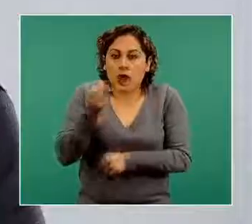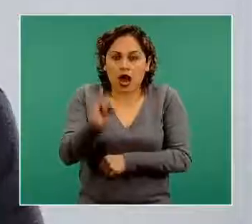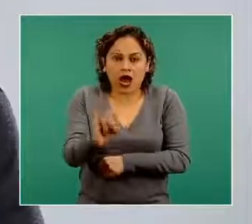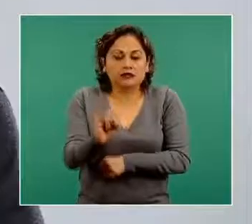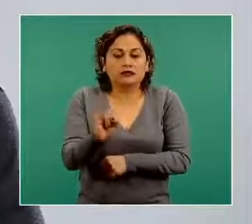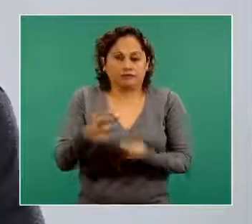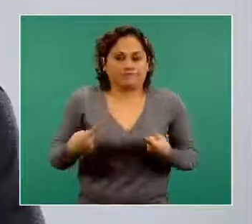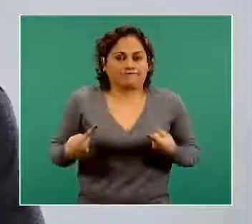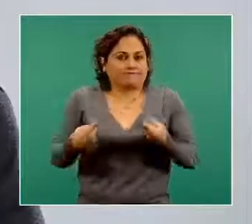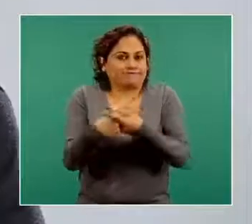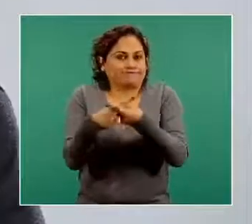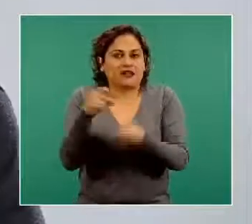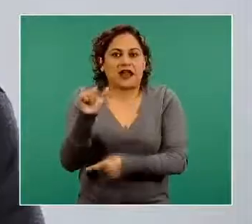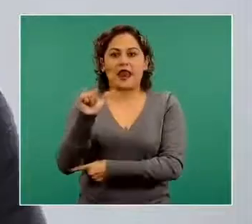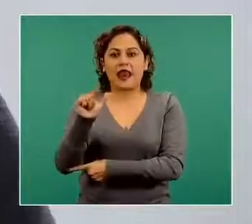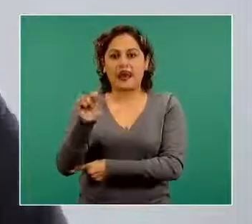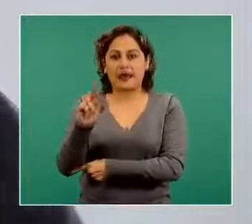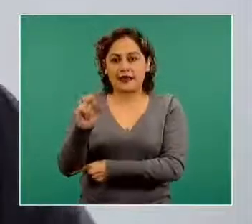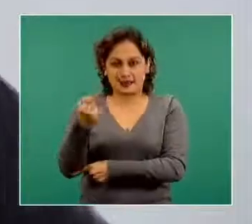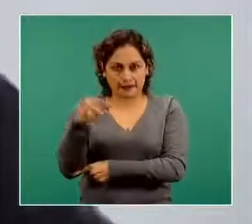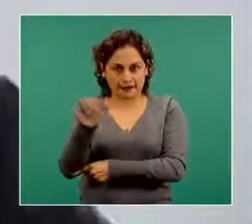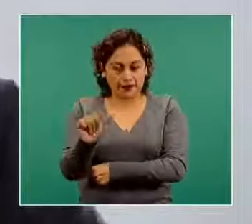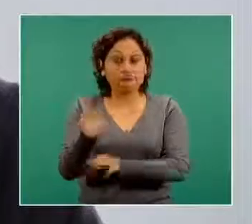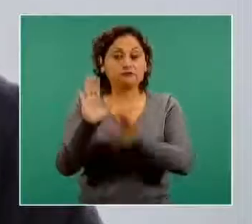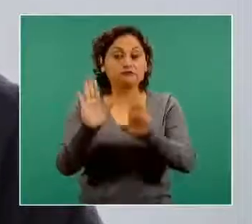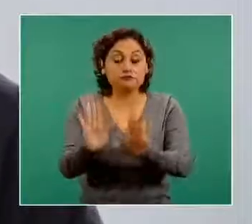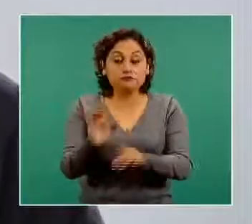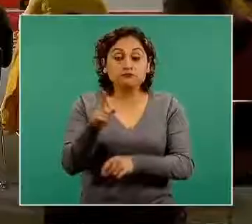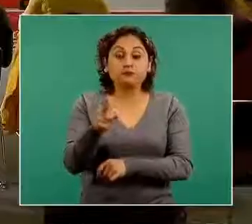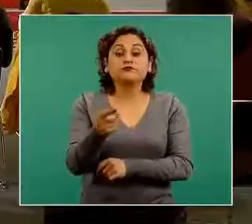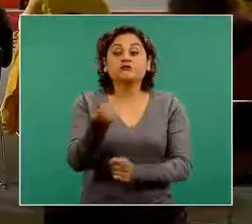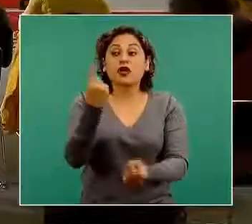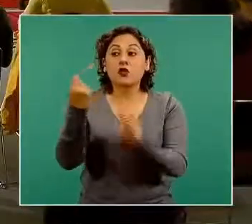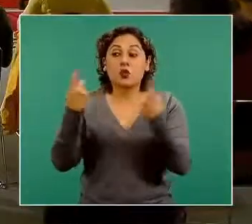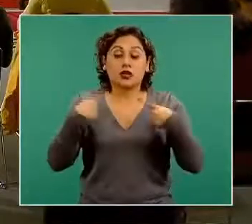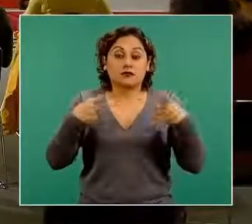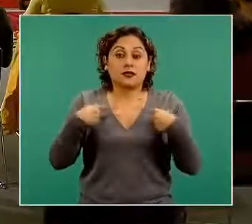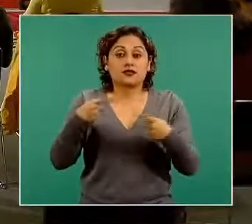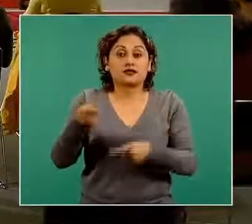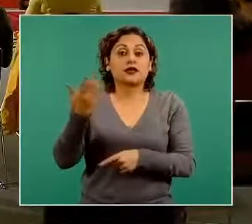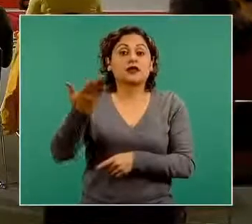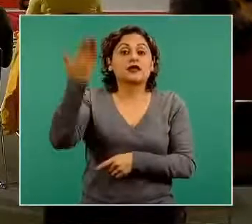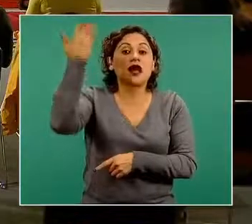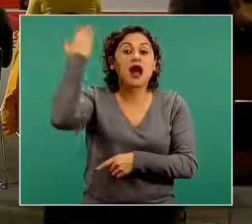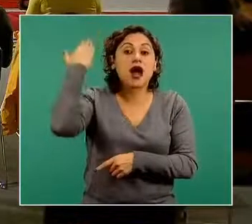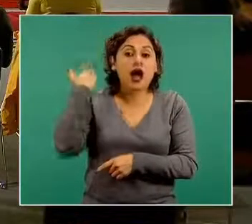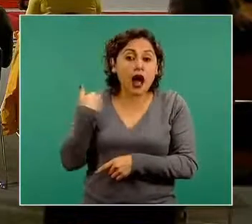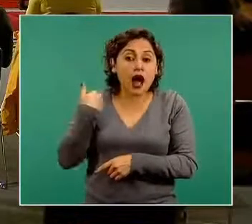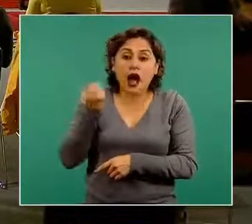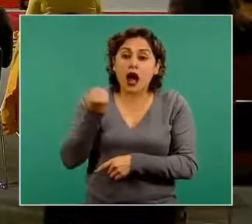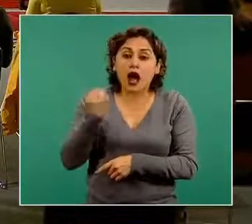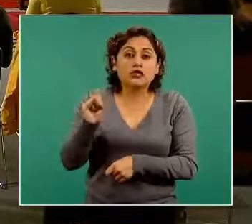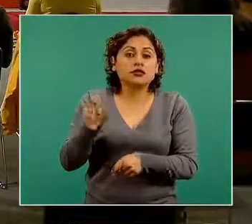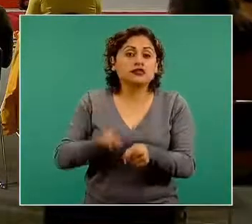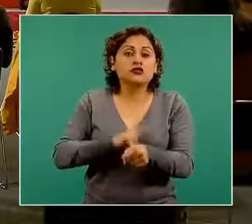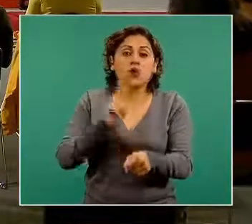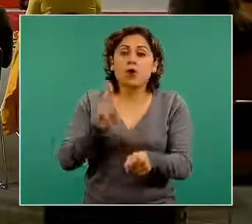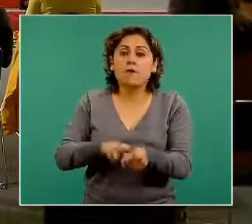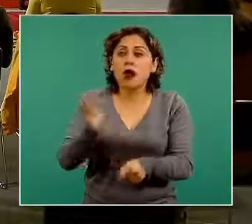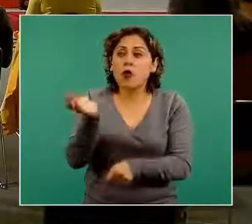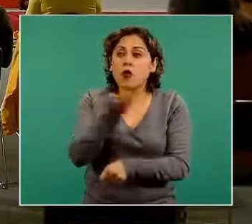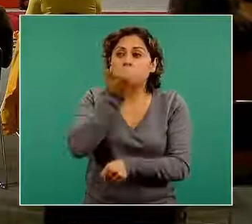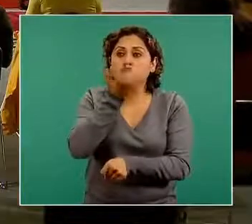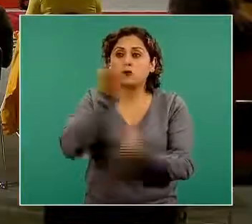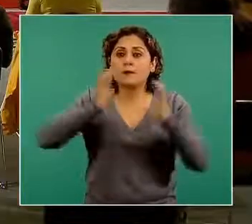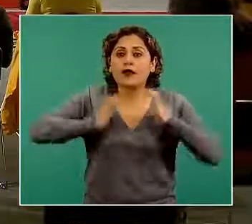exacerbada. Sobre todo se producen aquellas personas que en su momento han tenido exposiciones previas o reacciones alérgicas previas a